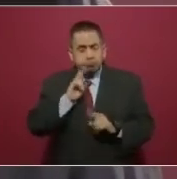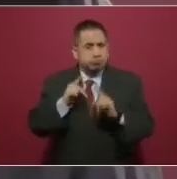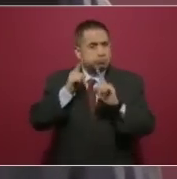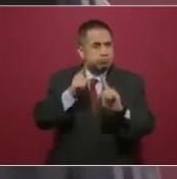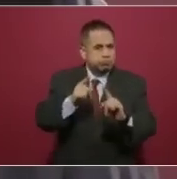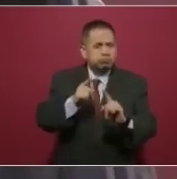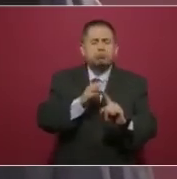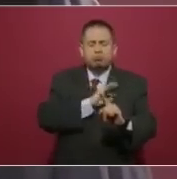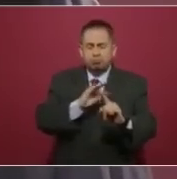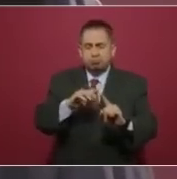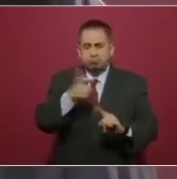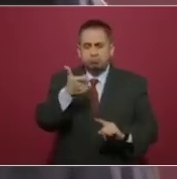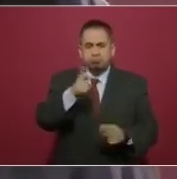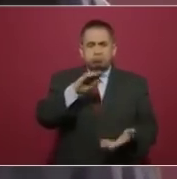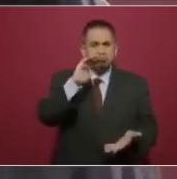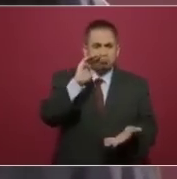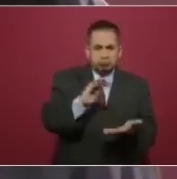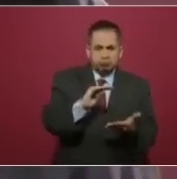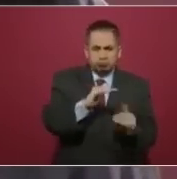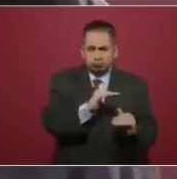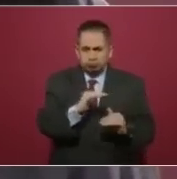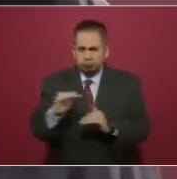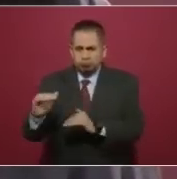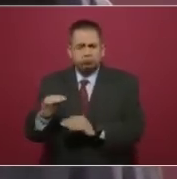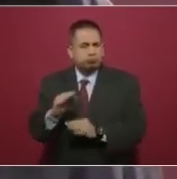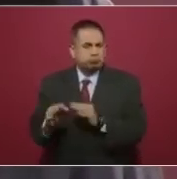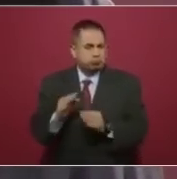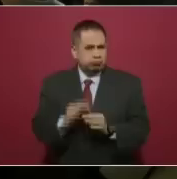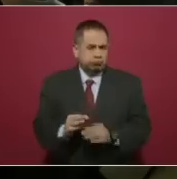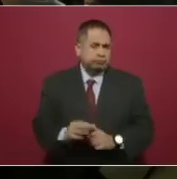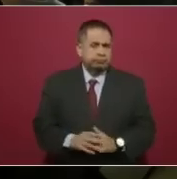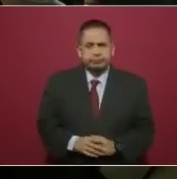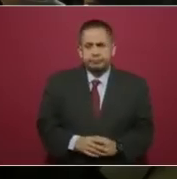que se estabilicen los precios.